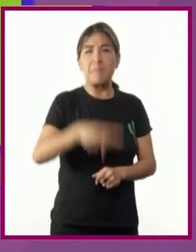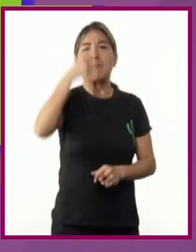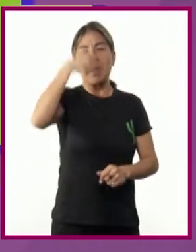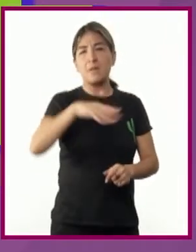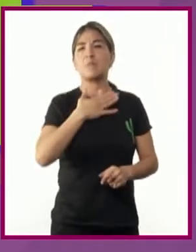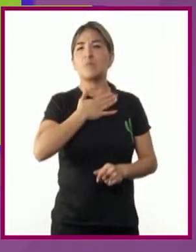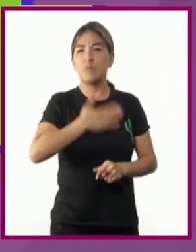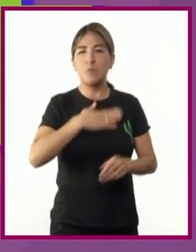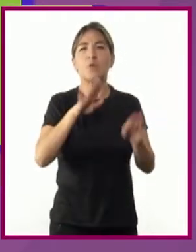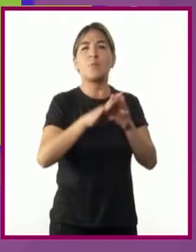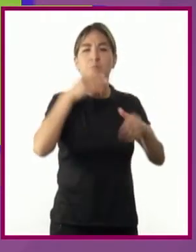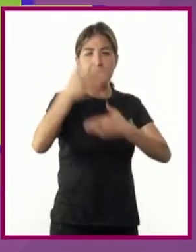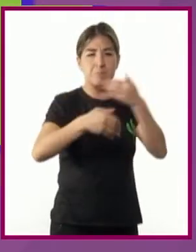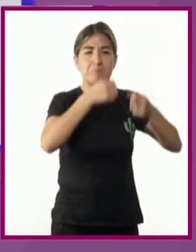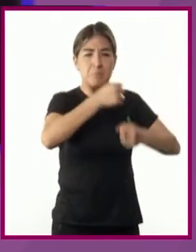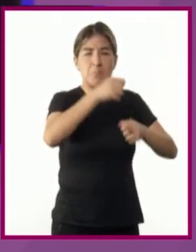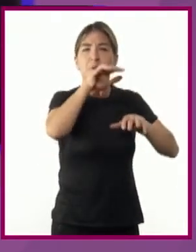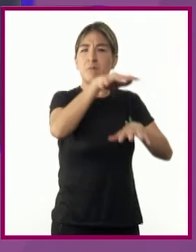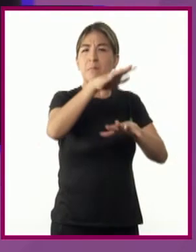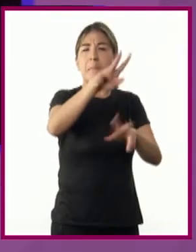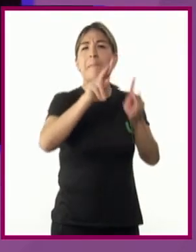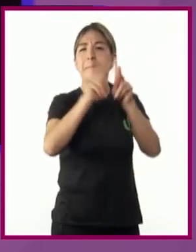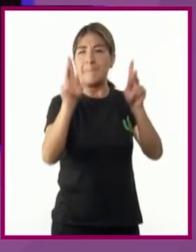mediante procedimientos pacíficos.